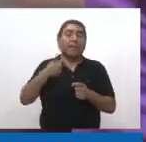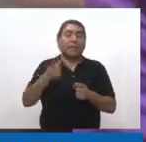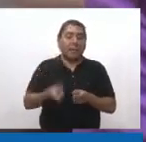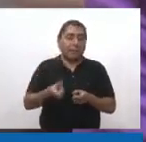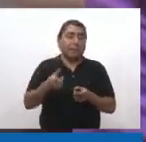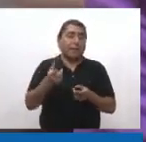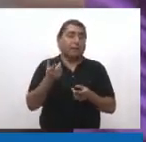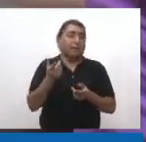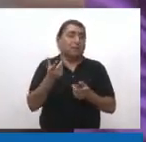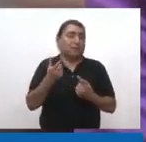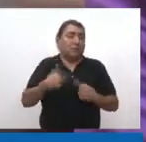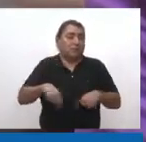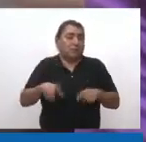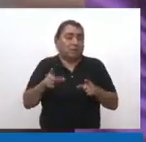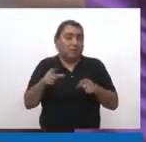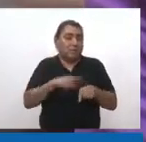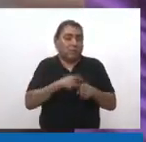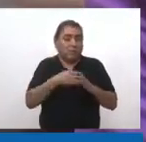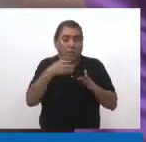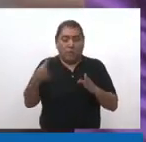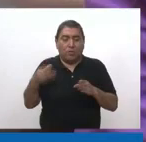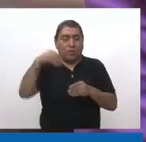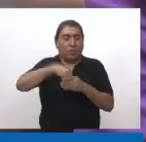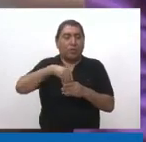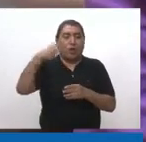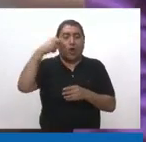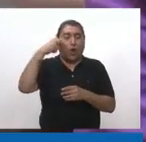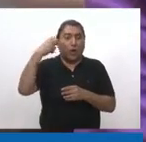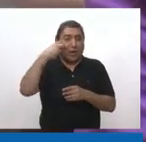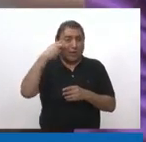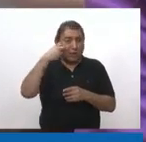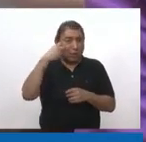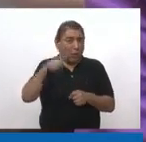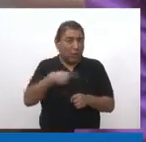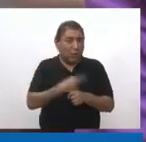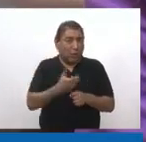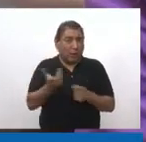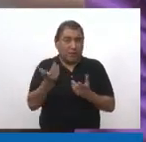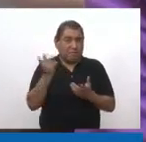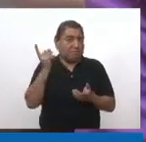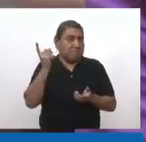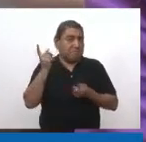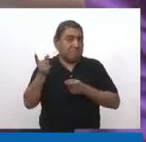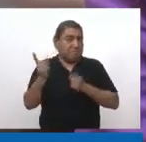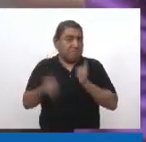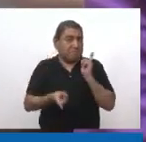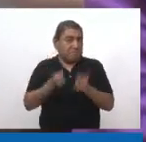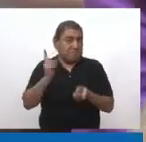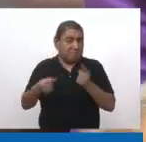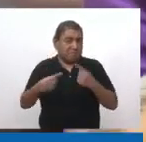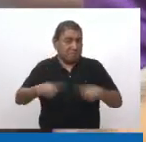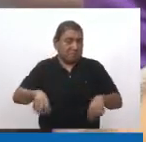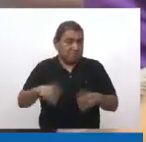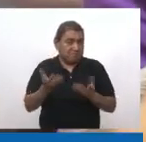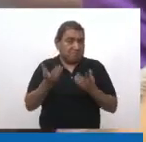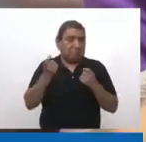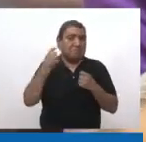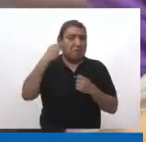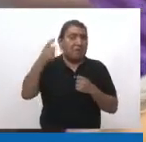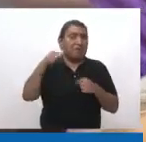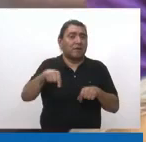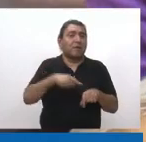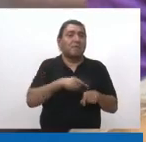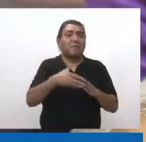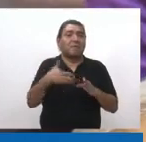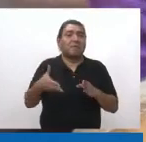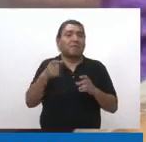en circunstancias en que el Congreso no puede ejercer sus facultades legislativas, pero este acto inmediatamente